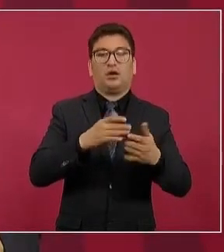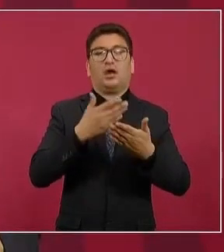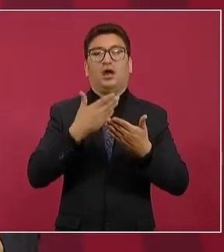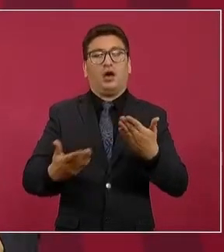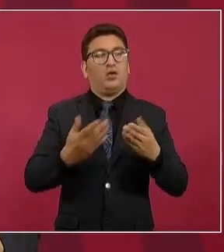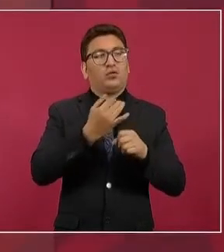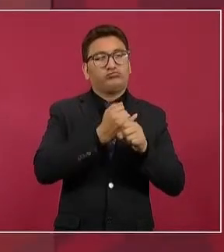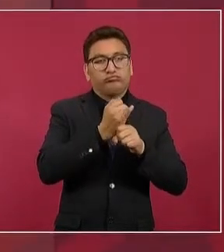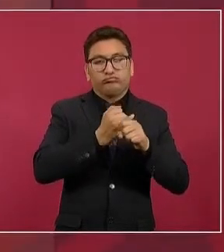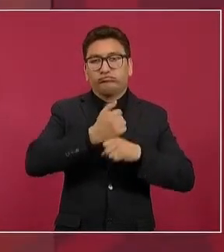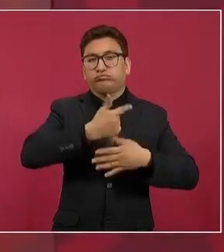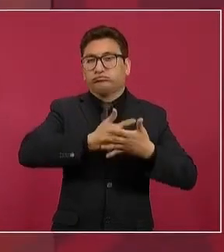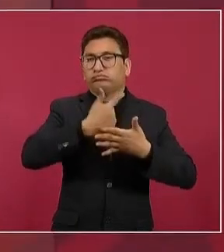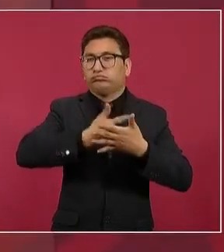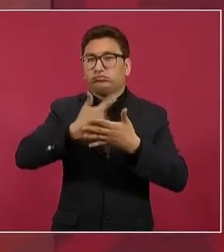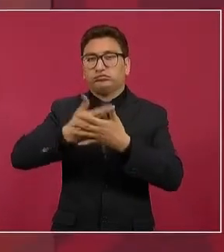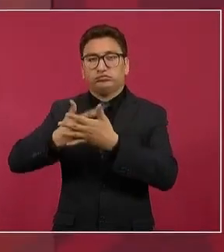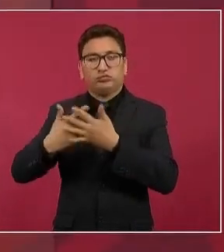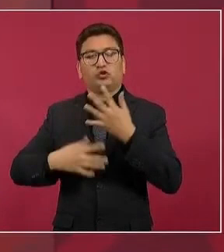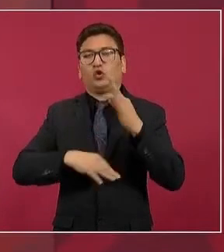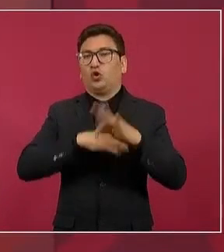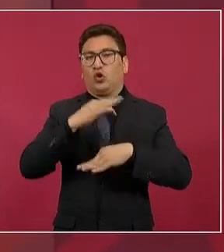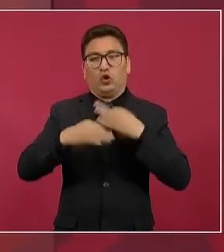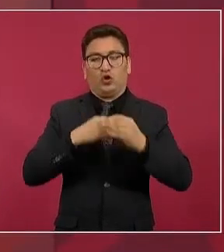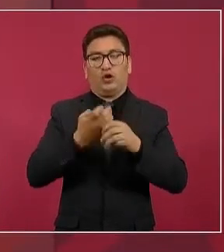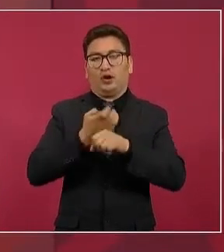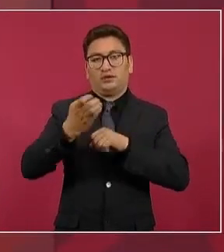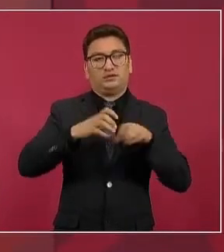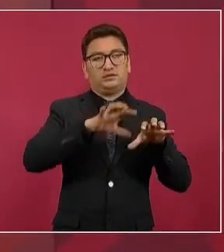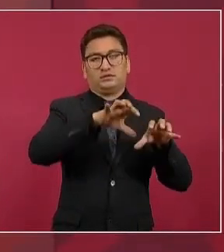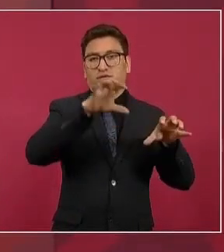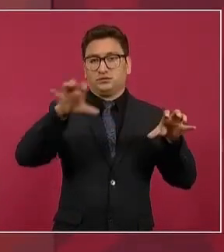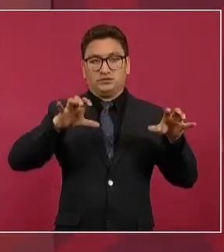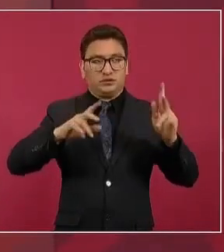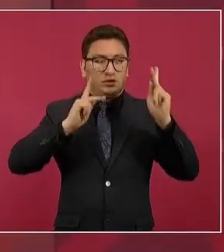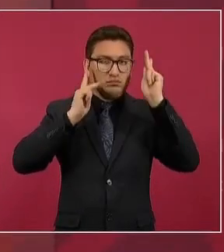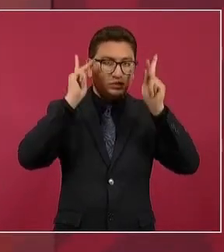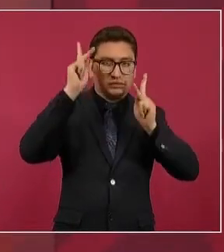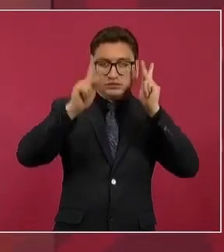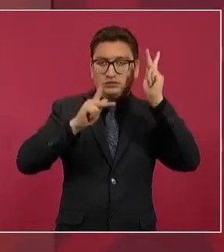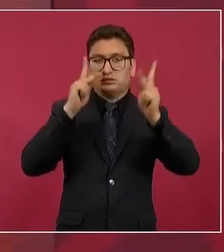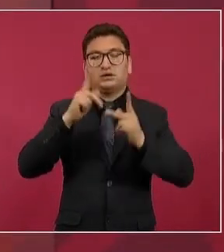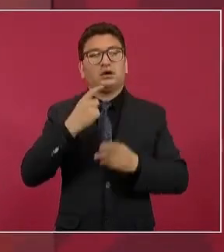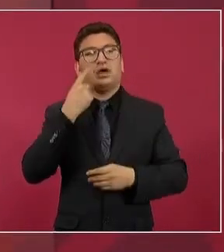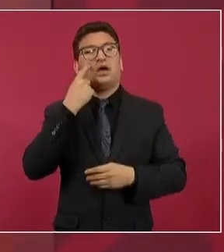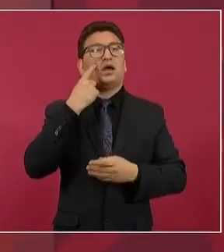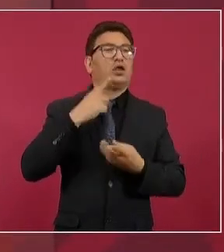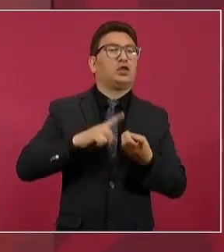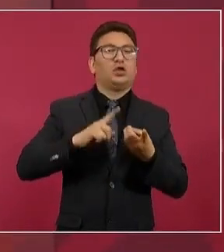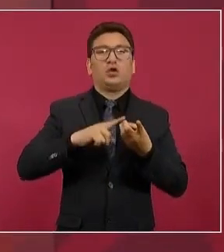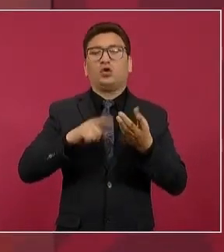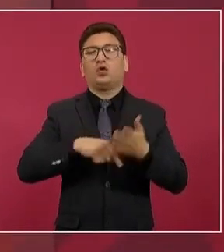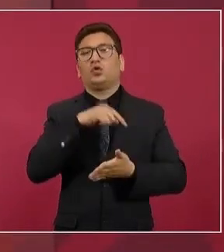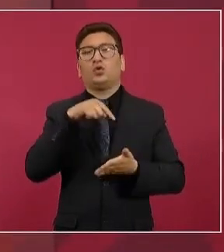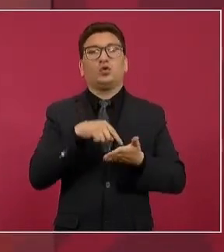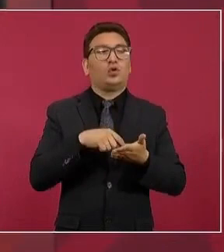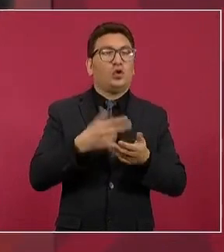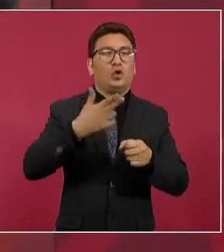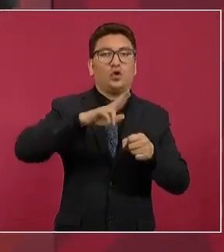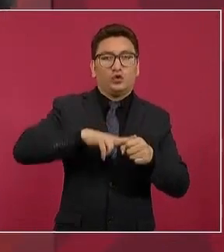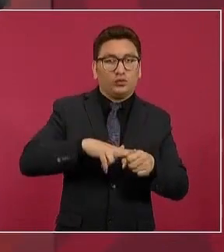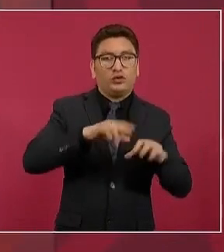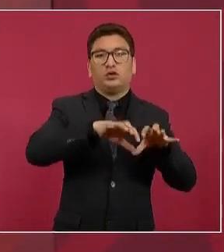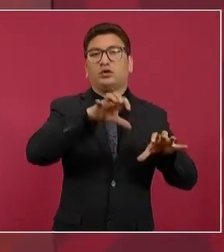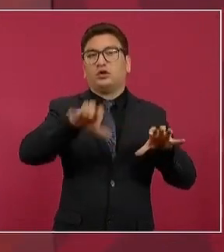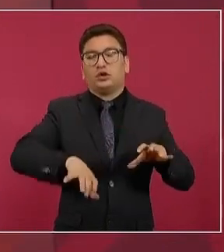censos, inventarios, se están recorriendo los estados para ver cuántas unidades médicas, cuántos centros de salud,